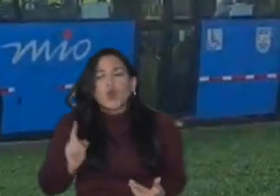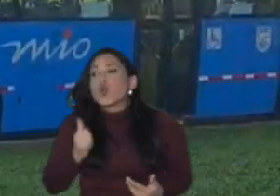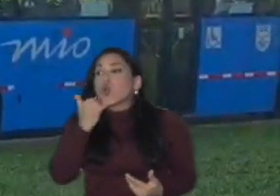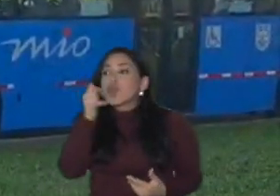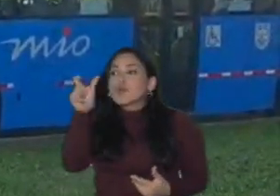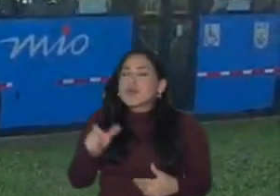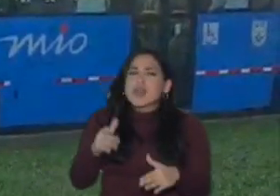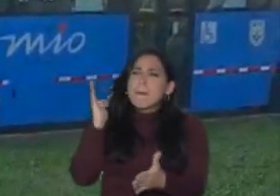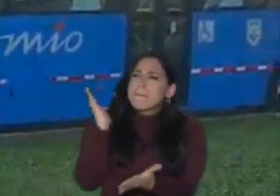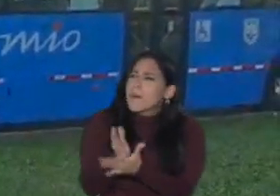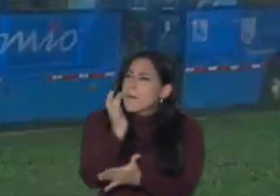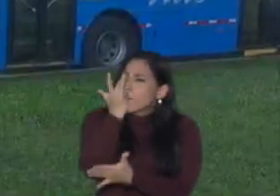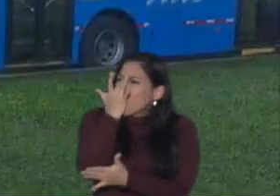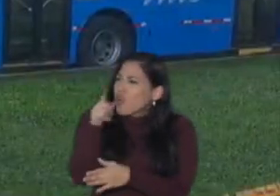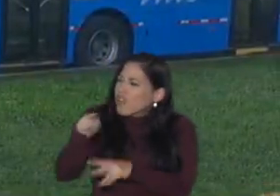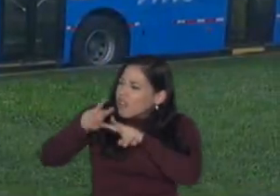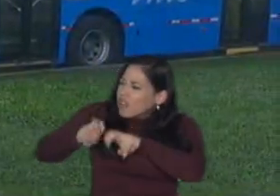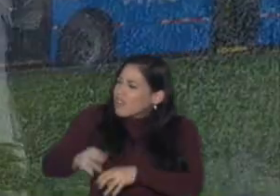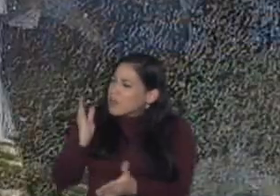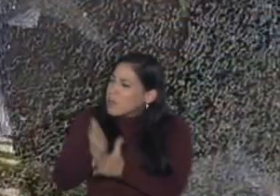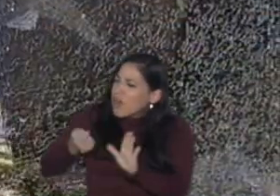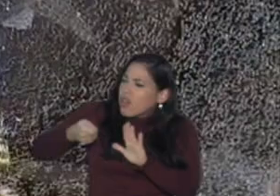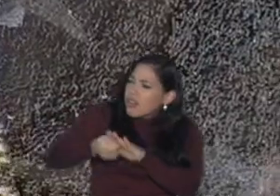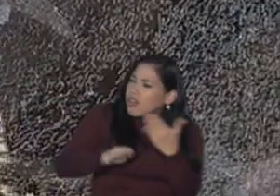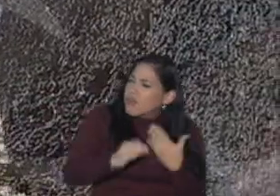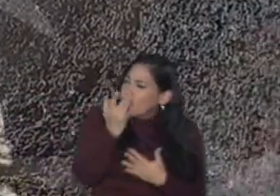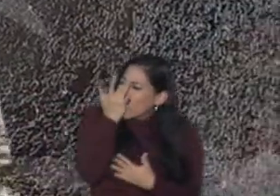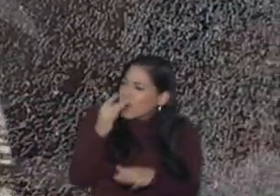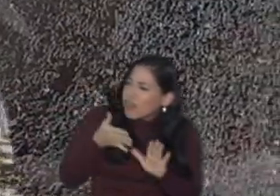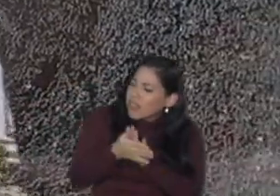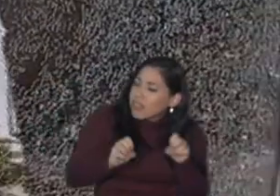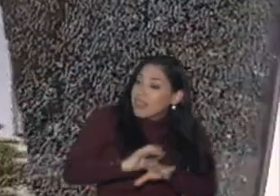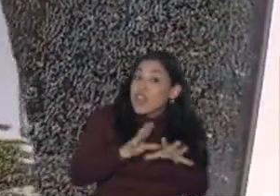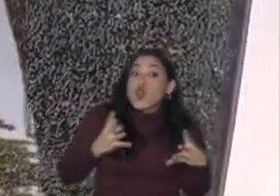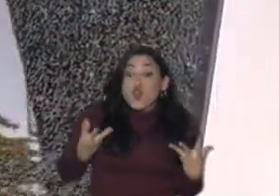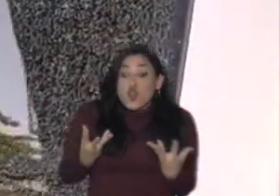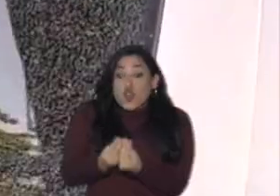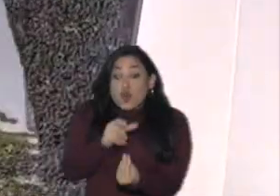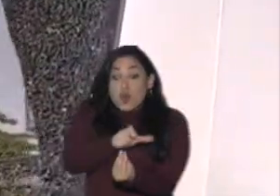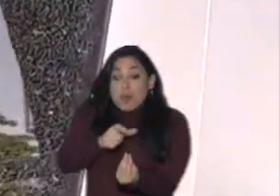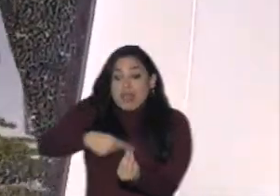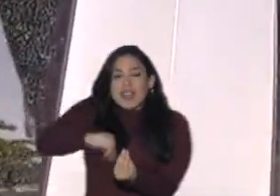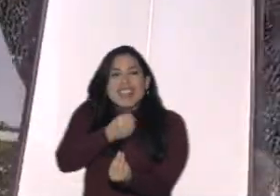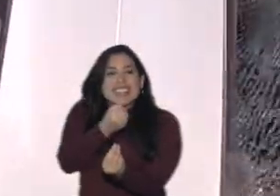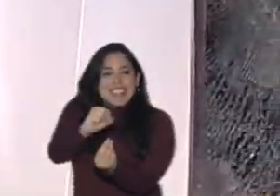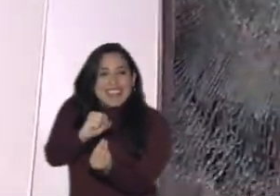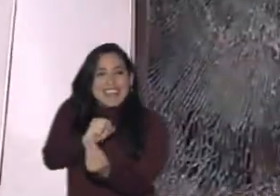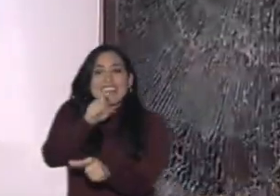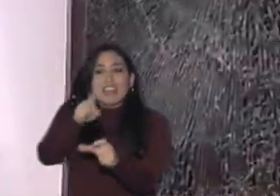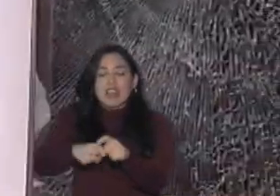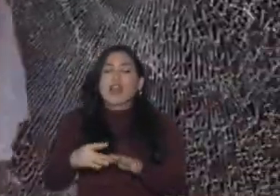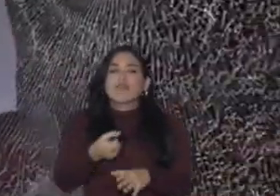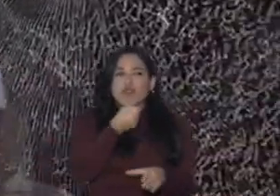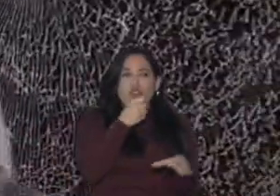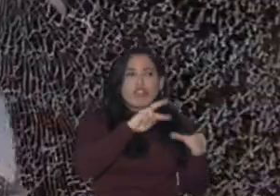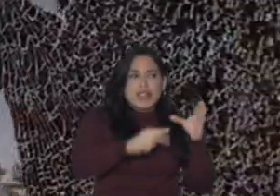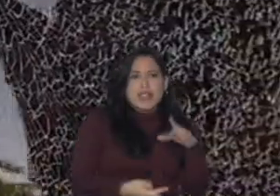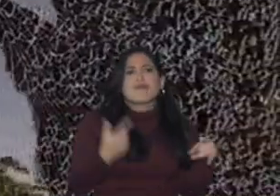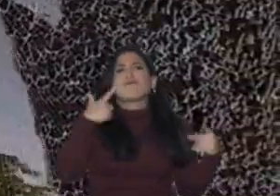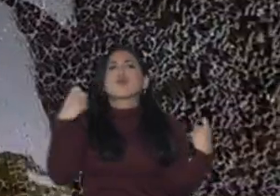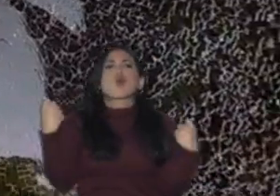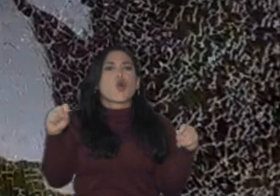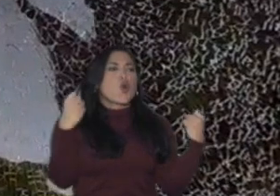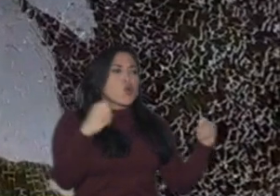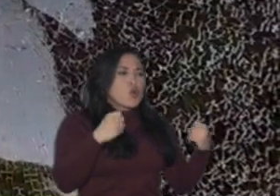determinar las causas de este crimen. Por su parte, varios sindicalistas le manifestaron a Noticentro 1 CMI su